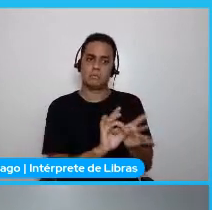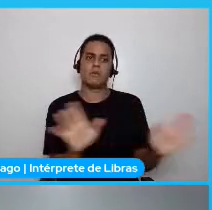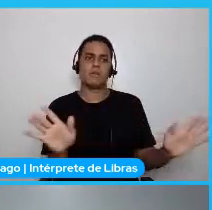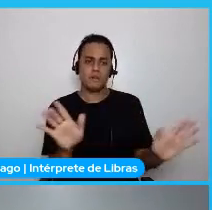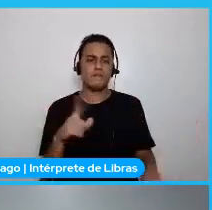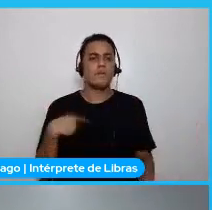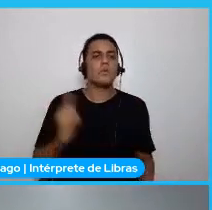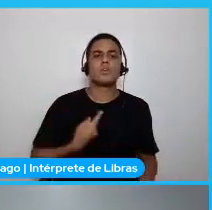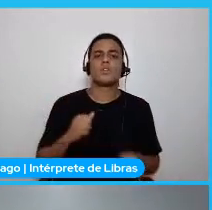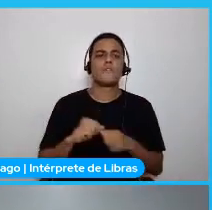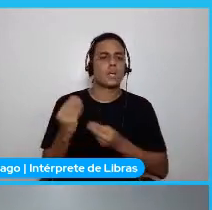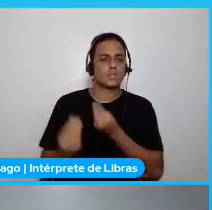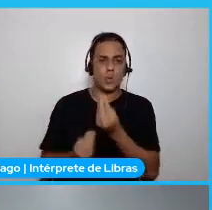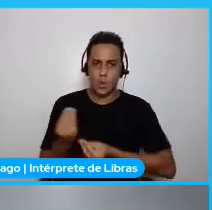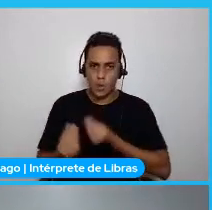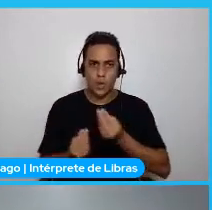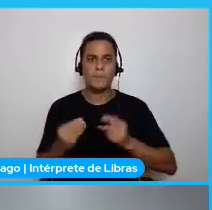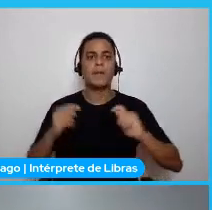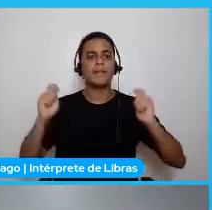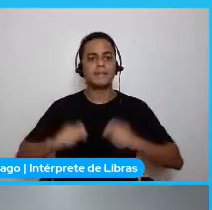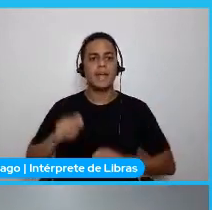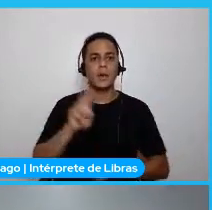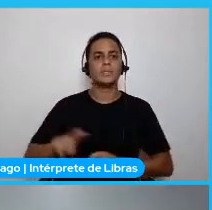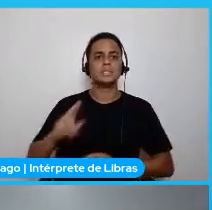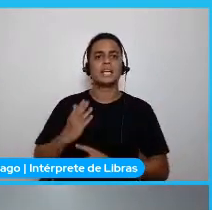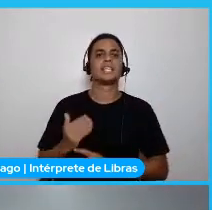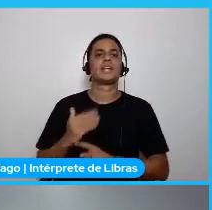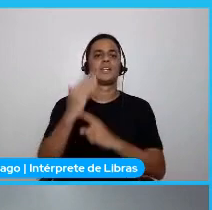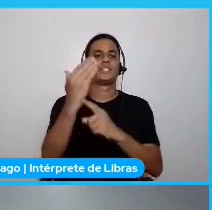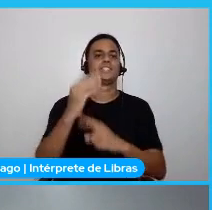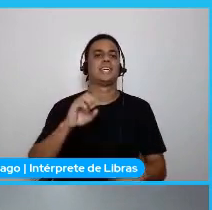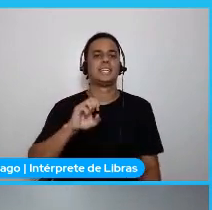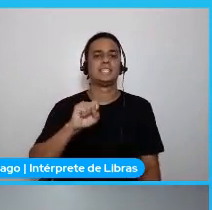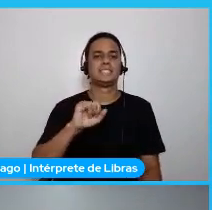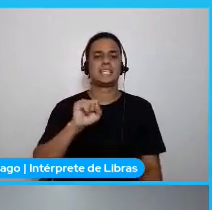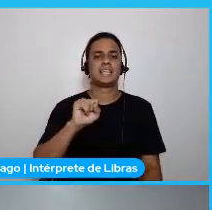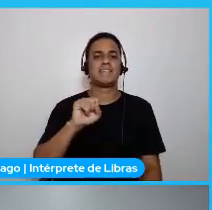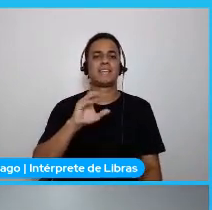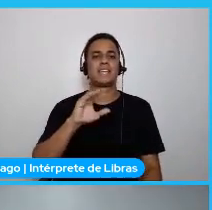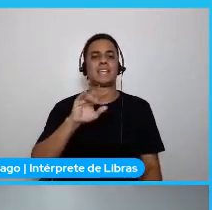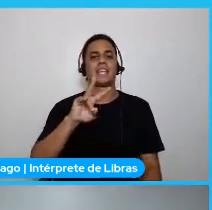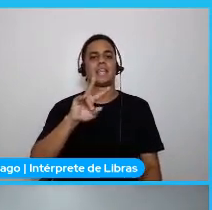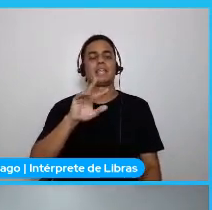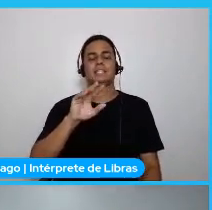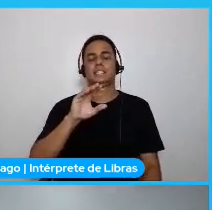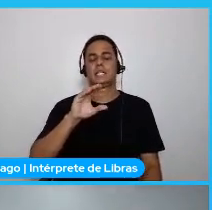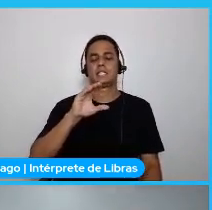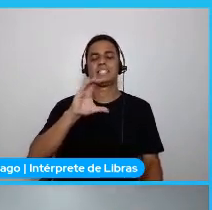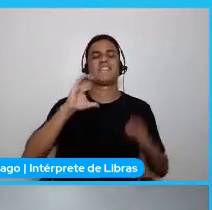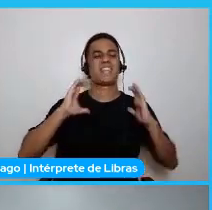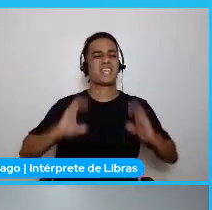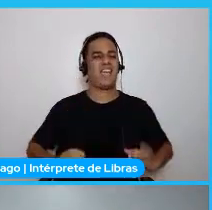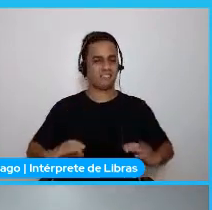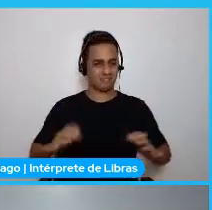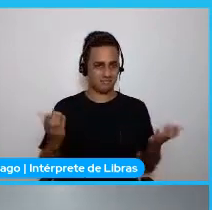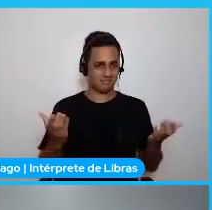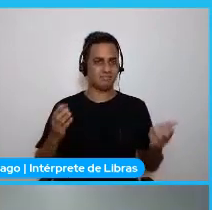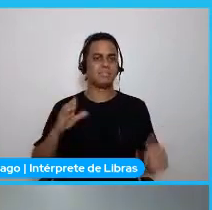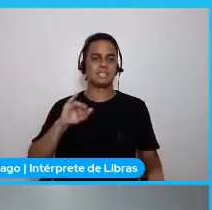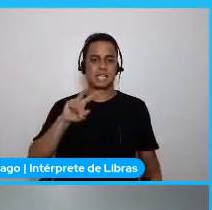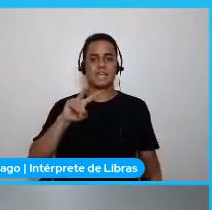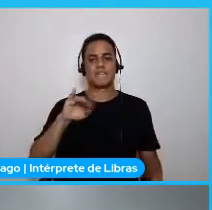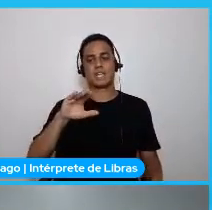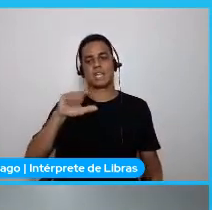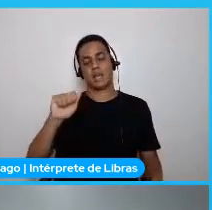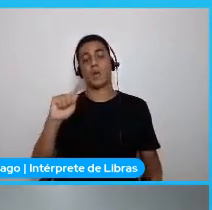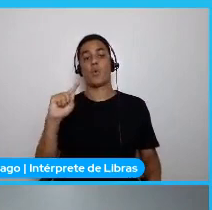hacemos a través, o lo podríamos hacer a través de tecnologías cívicas. Ya vamos a ver un ejemplo más adelante de una iniciativa que se desarrolló aquí en Ecuador